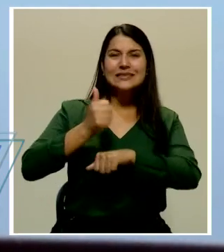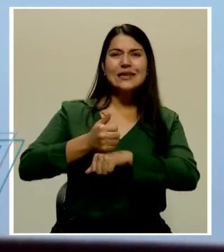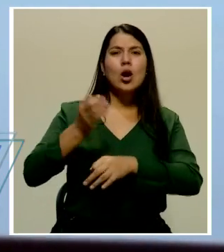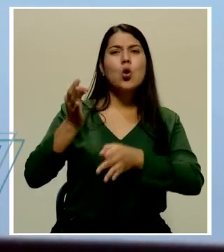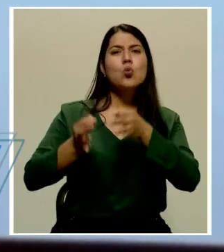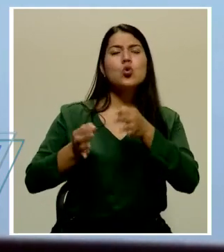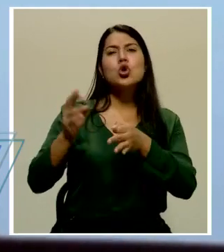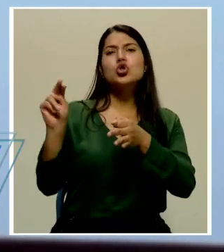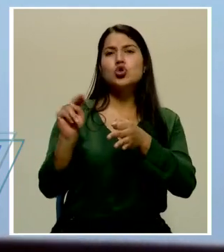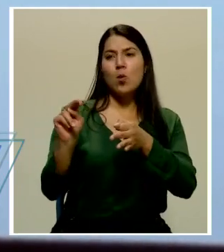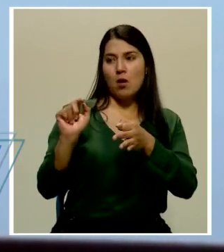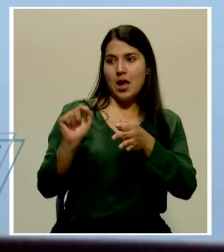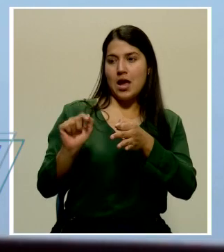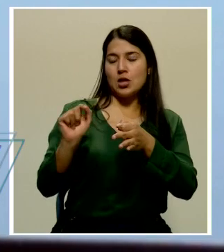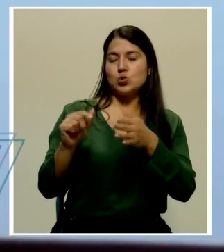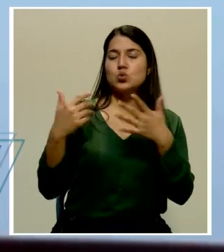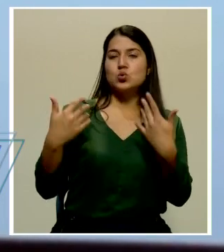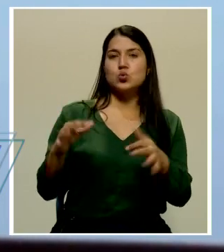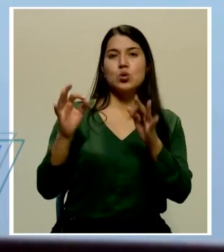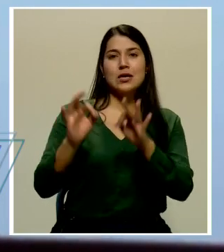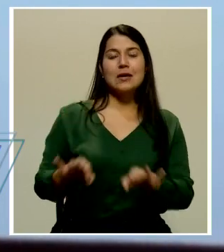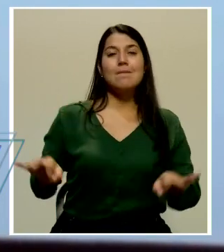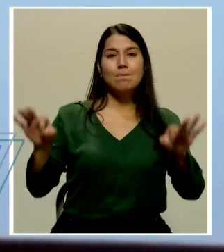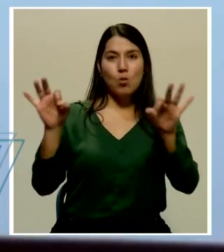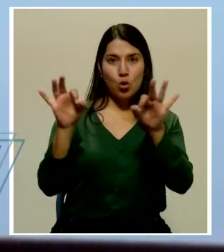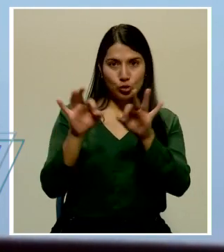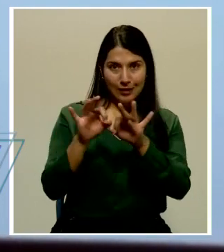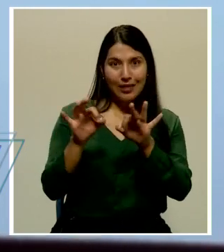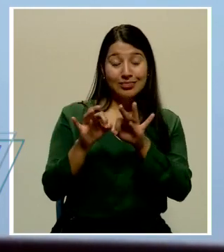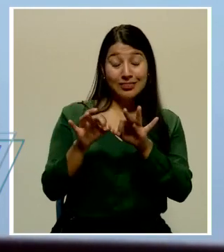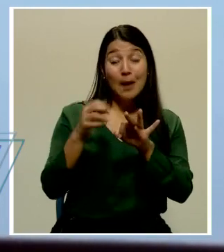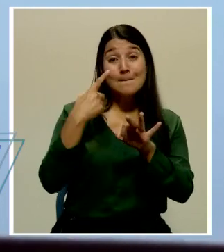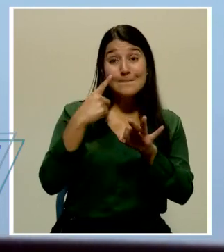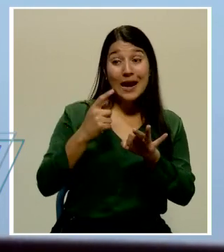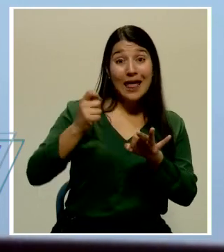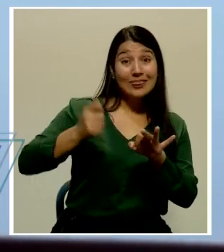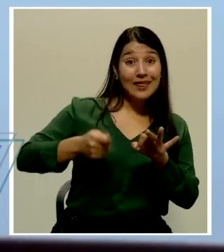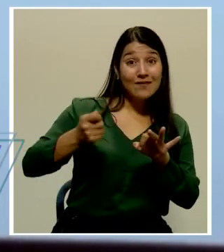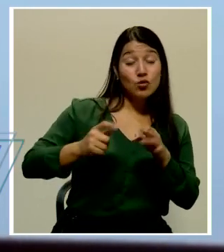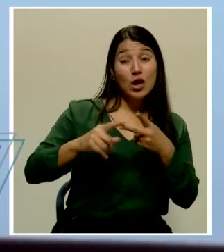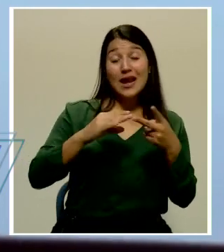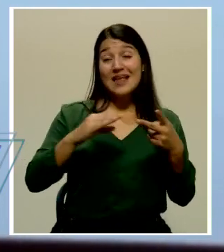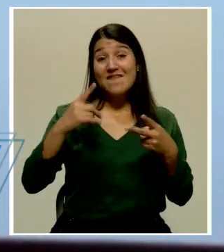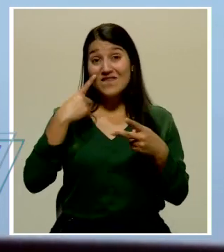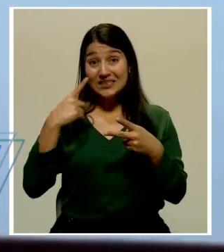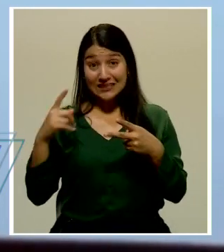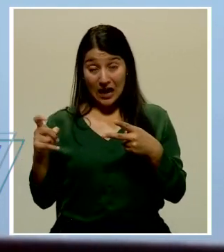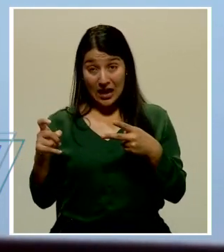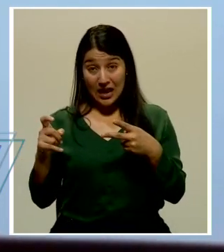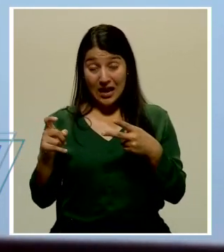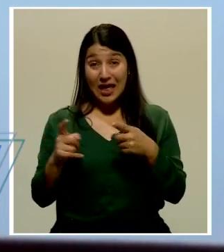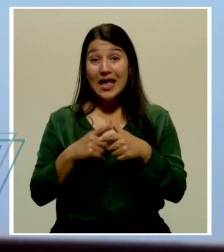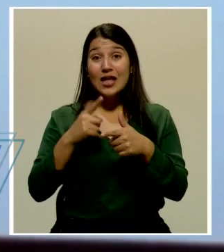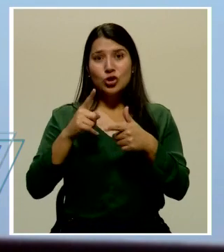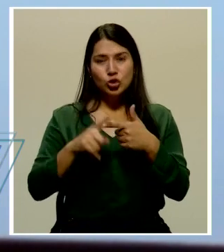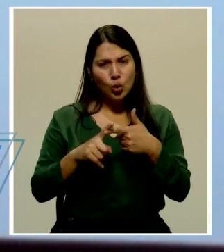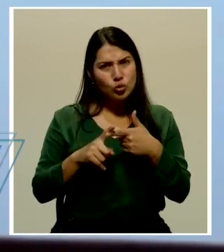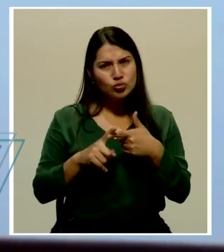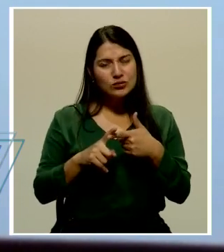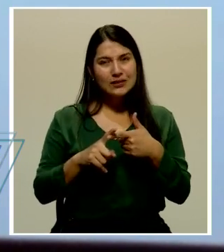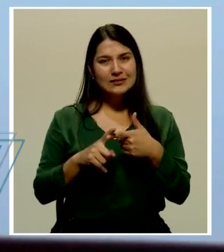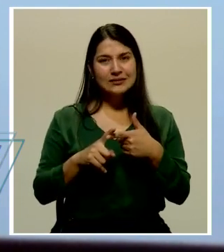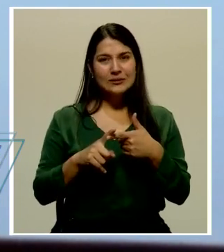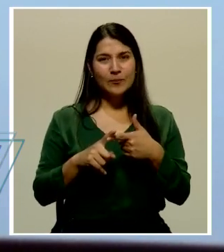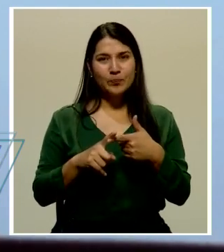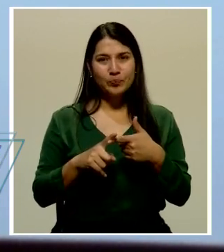papel fundamental en el tribunal y en la fiscalía, de tal manera que esta especie de golpe de gracia a